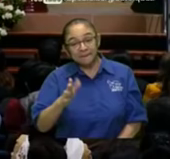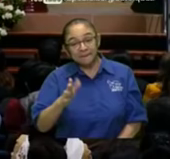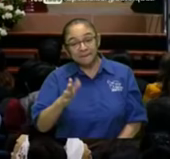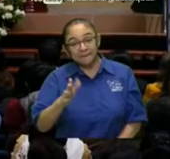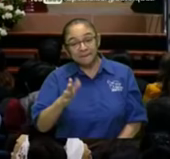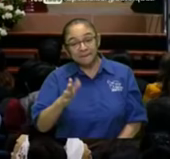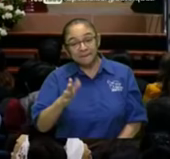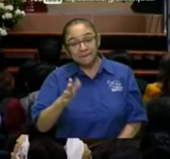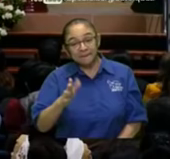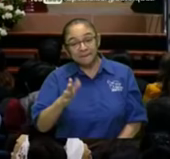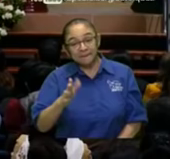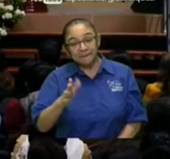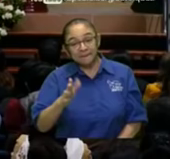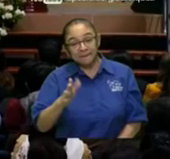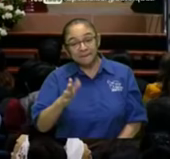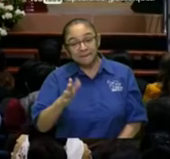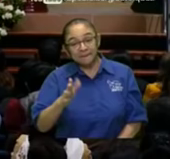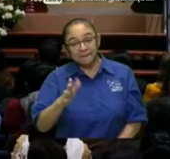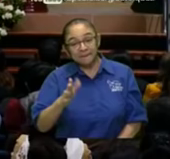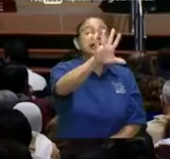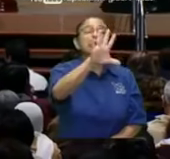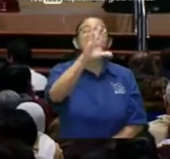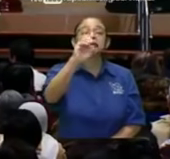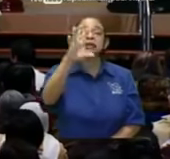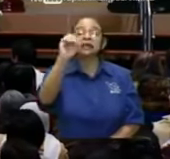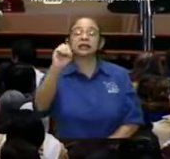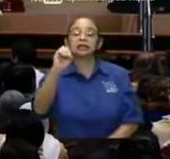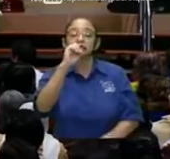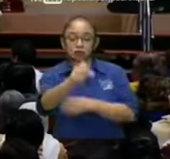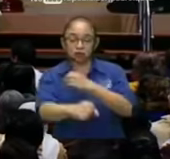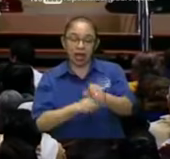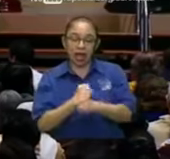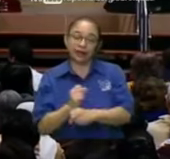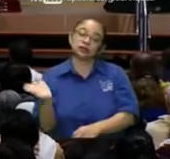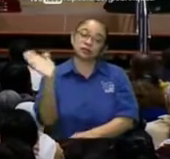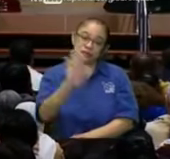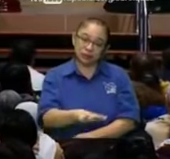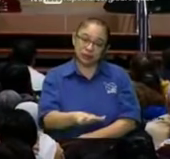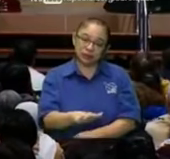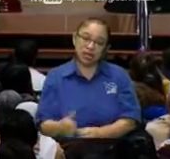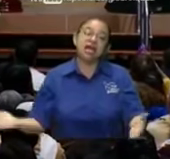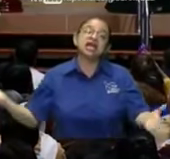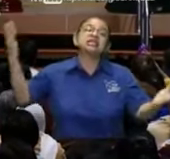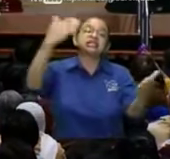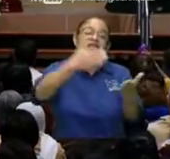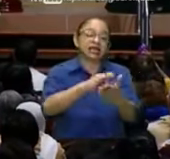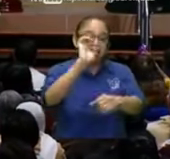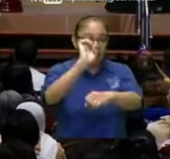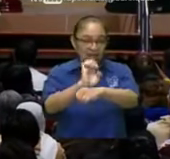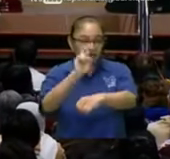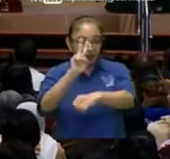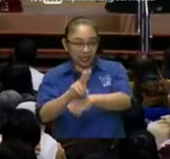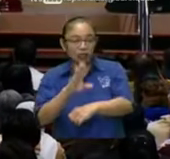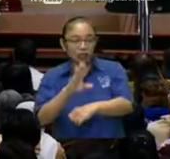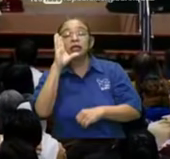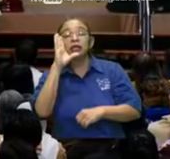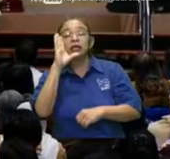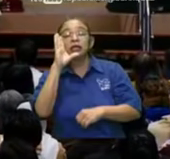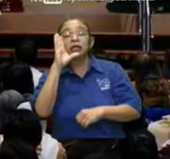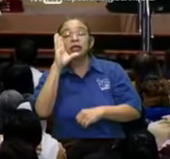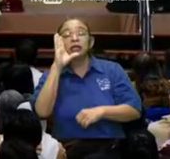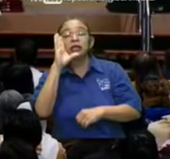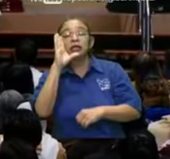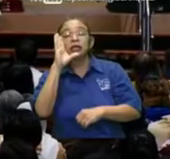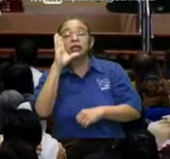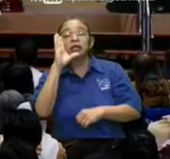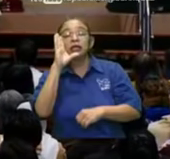Pero después, 500 años después, iba a llegar el Evangelio. Y les iban a hablar de Jesús, del Hijo de